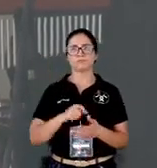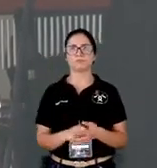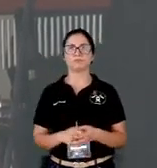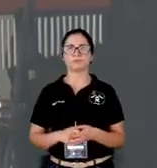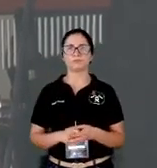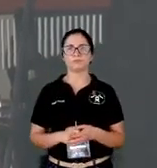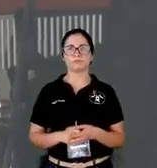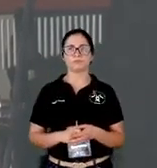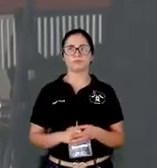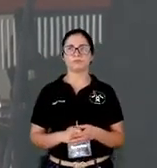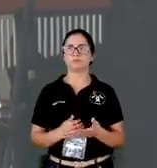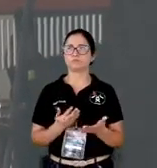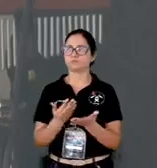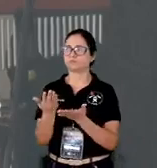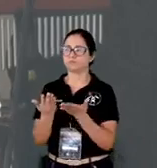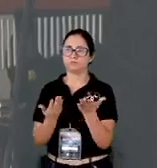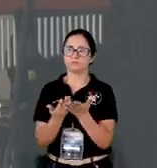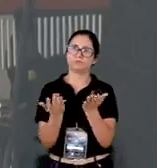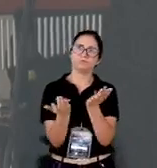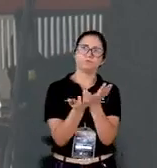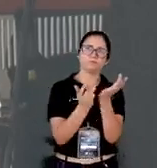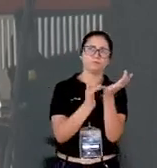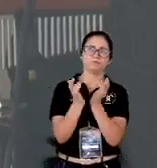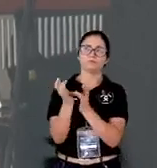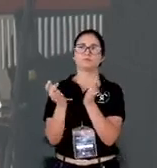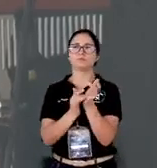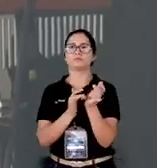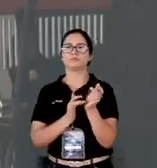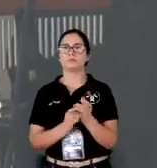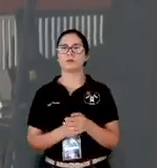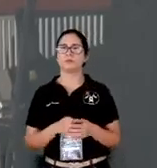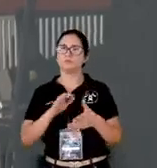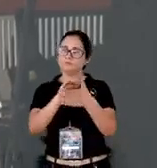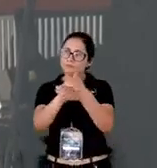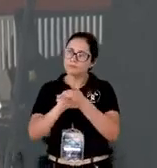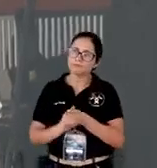Dios. Un saludo muy especial para mi amado pastor,